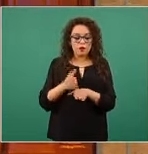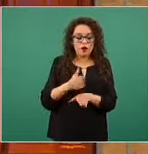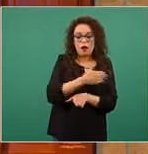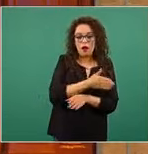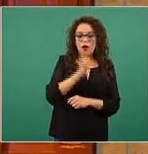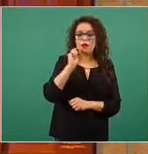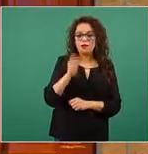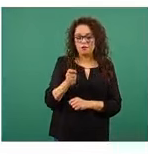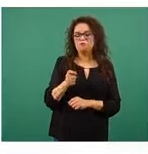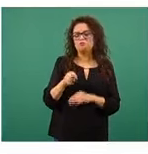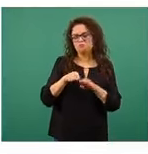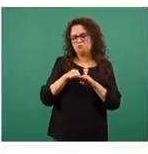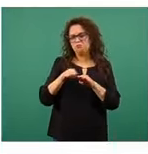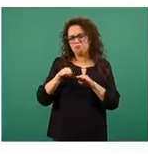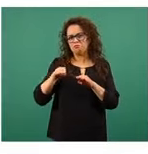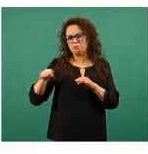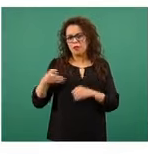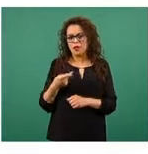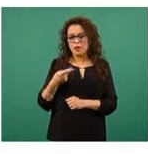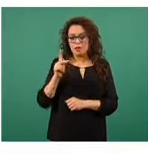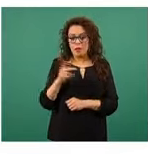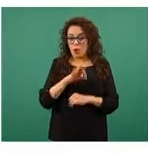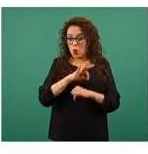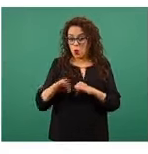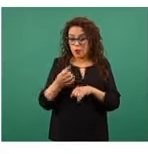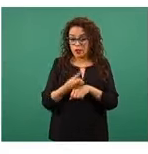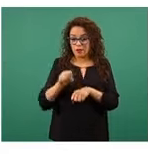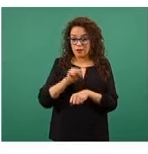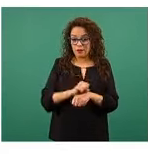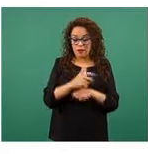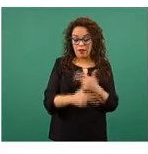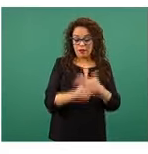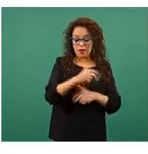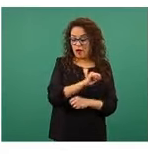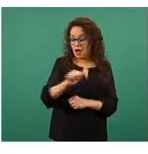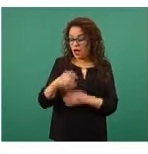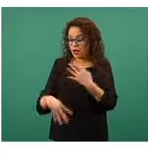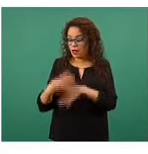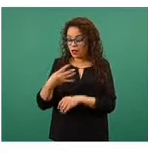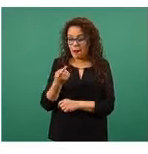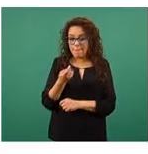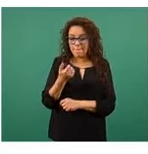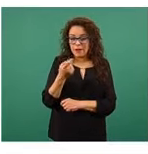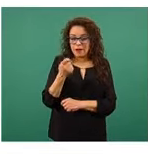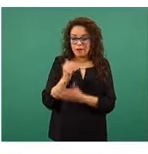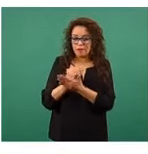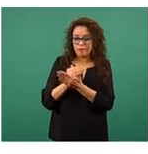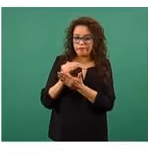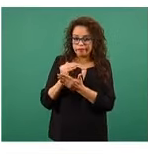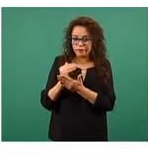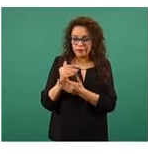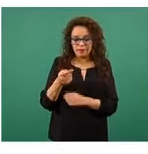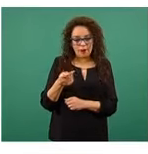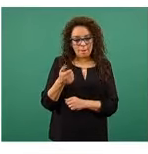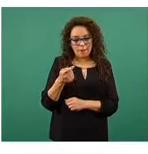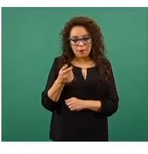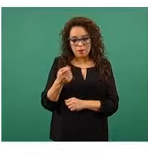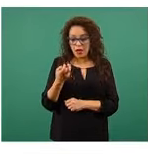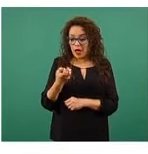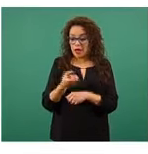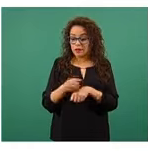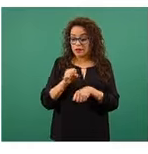comportamiento en meseta, y las últimas semanas, de la 13 a la 14, tiene un ligero incremento, el cual de seguro va a cerrar la semana un